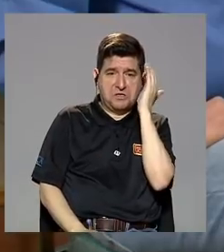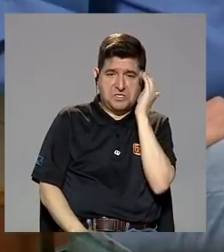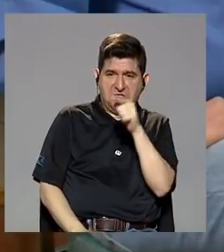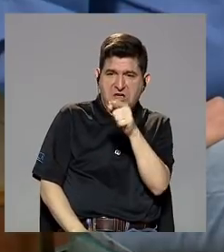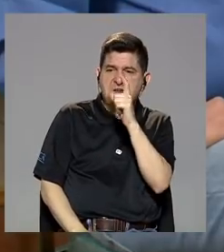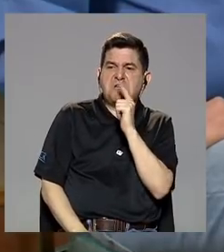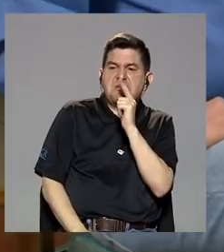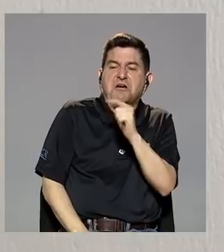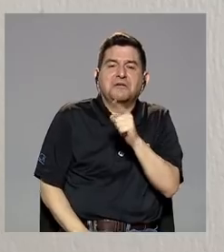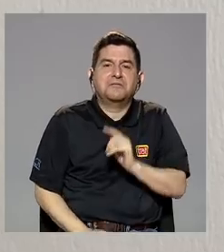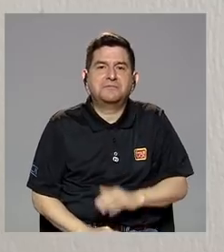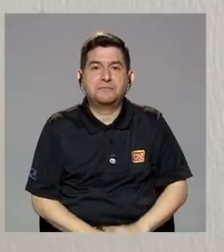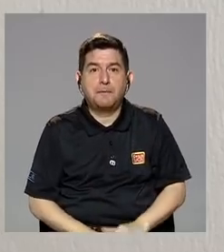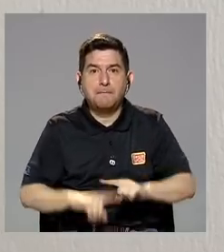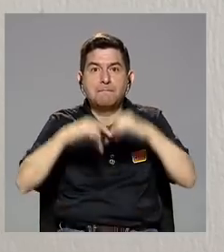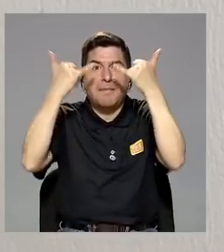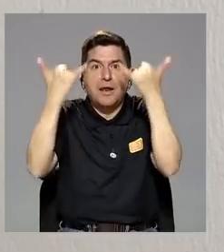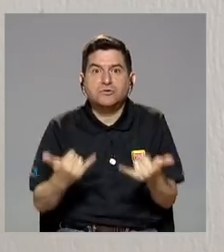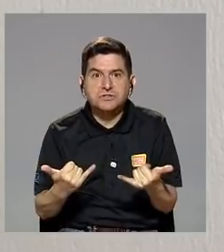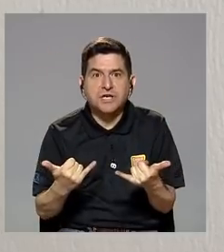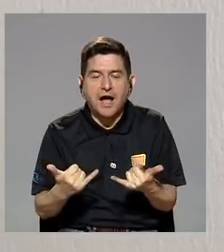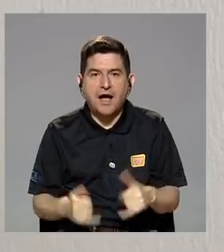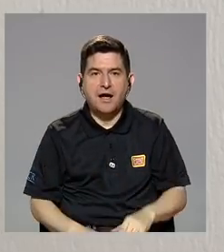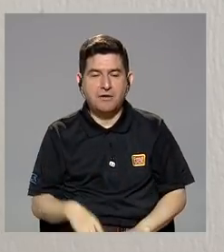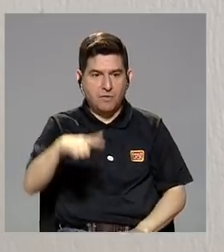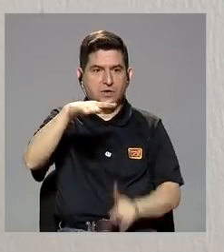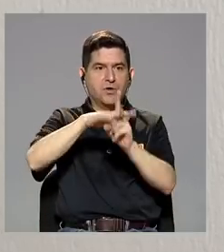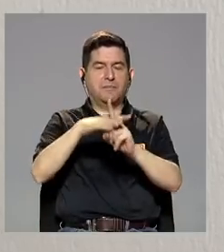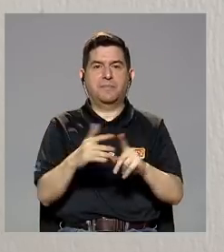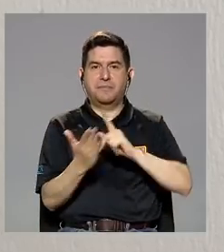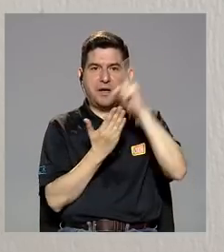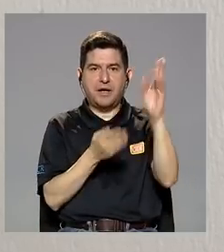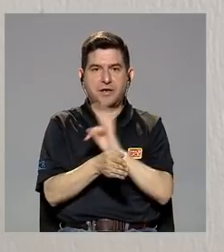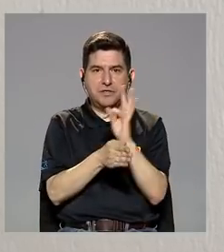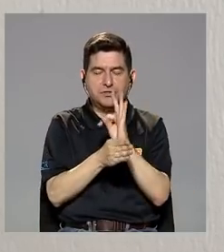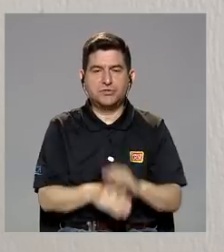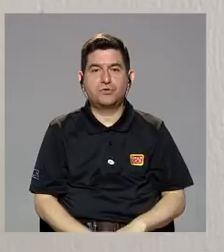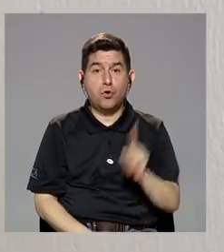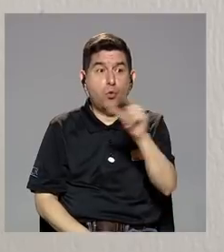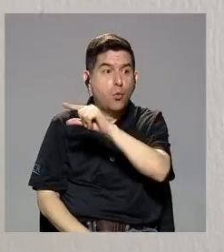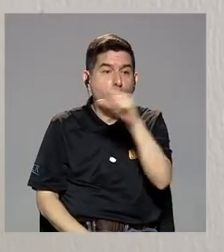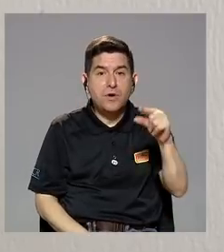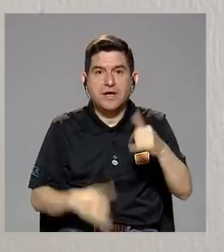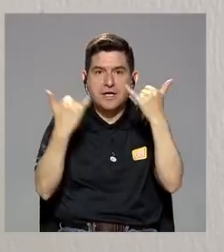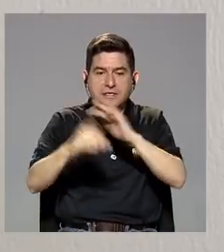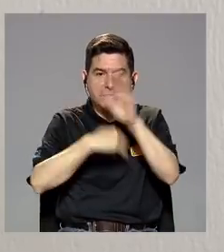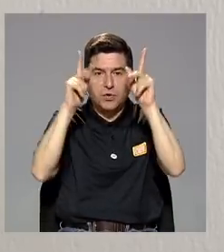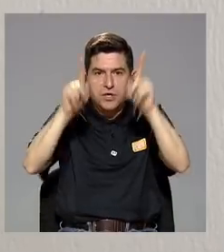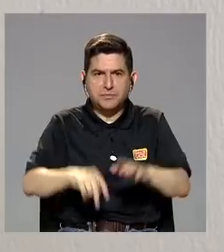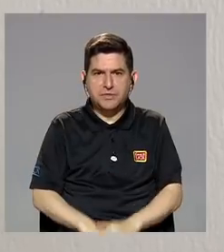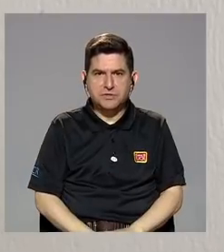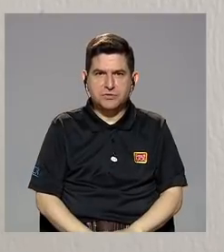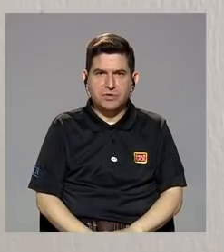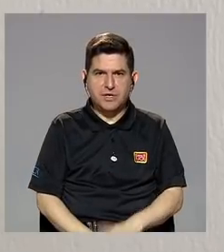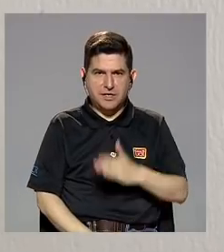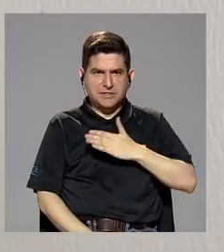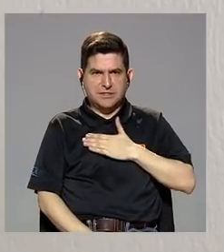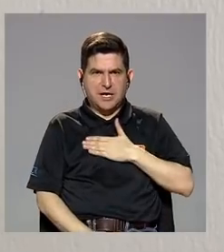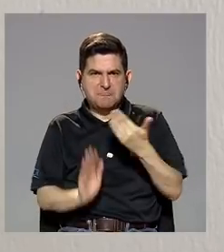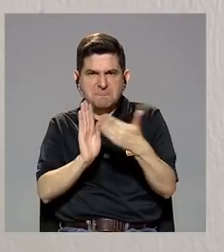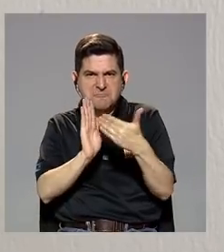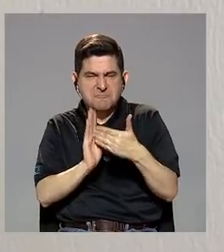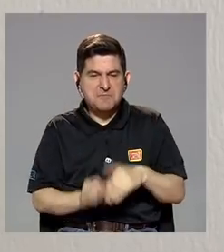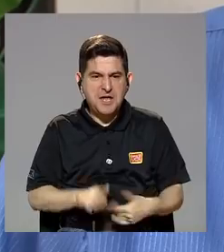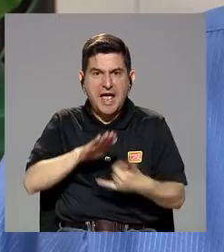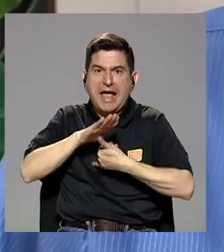físicamente pero ya cuando la novela salga al aire a la semana de estar la novela al aire ya todo el mundo se empezó a meter conmigo en